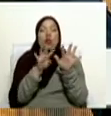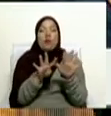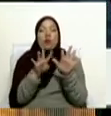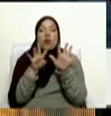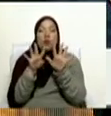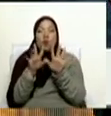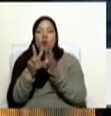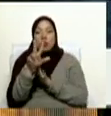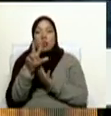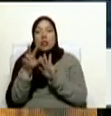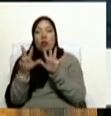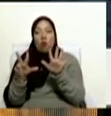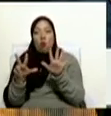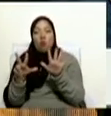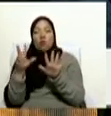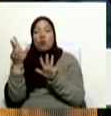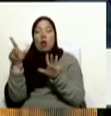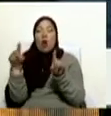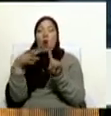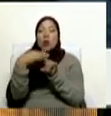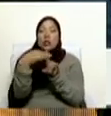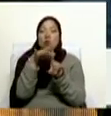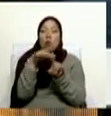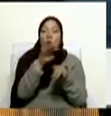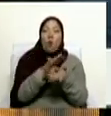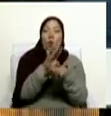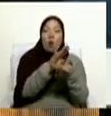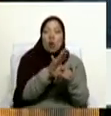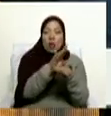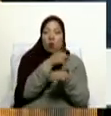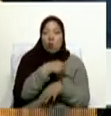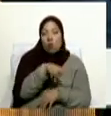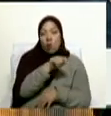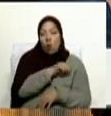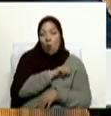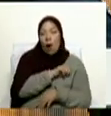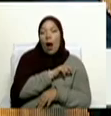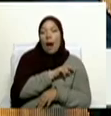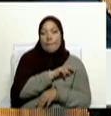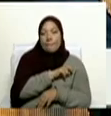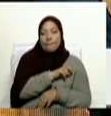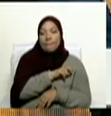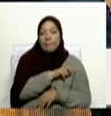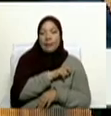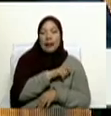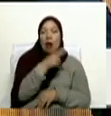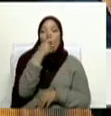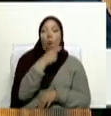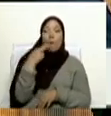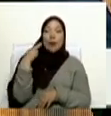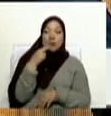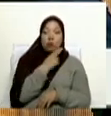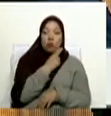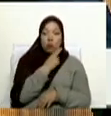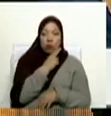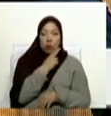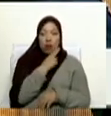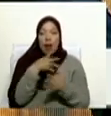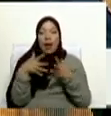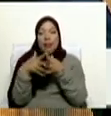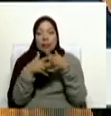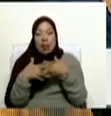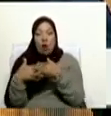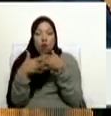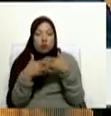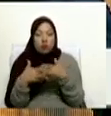Puerto Rico pasa a esta situación de protectorado ni siquiera protectorado de de ocupación de Estados Unidos de